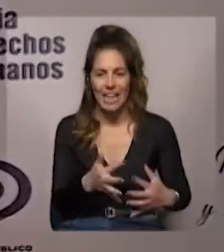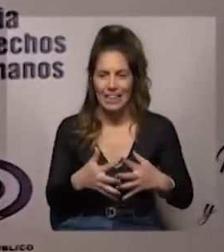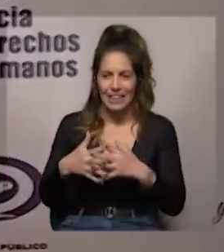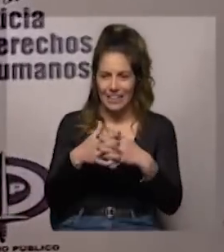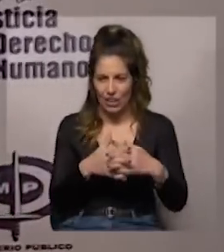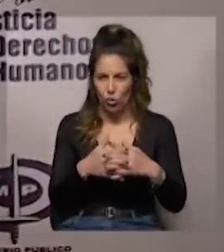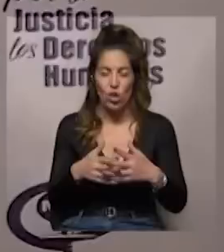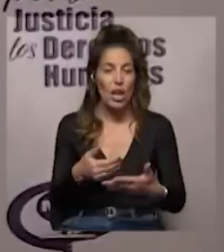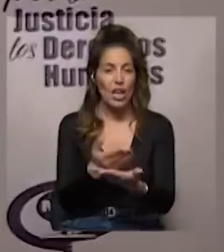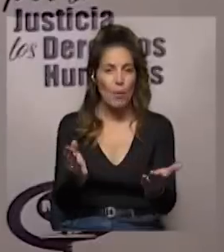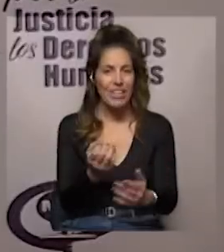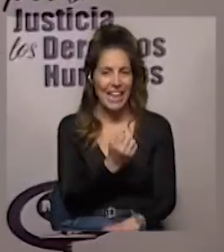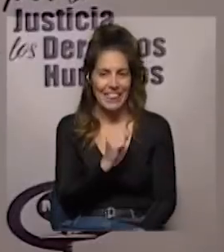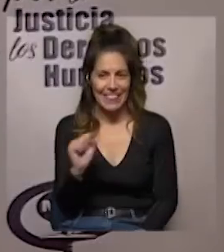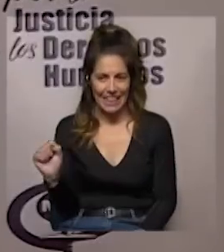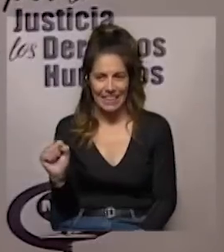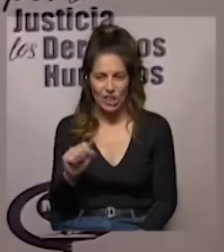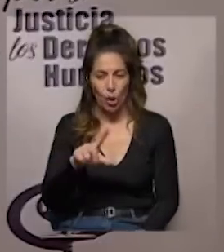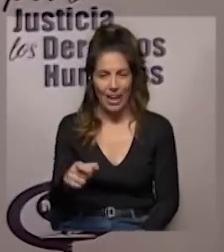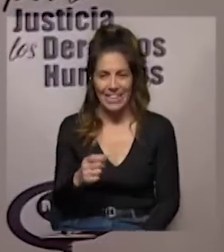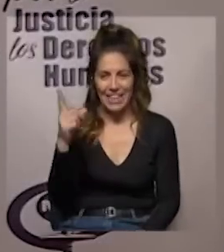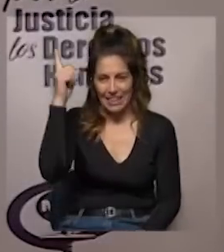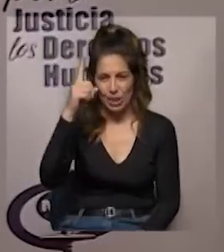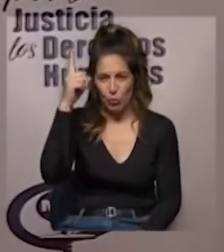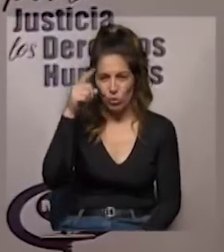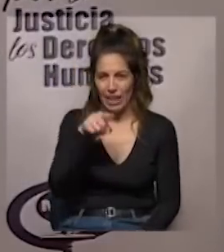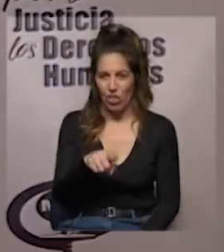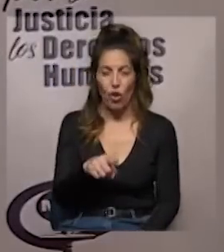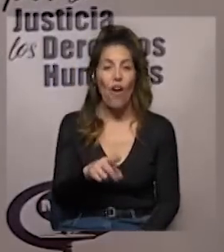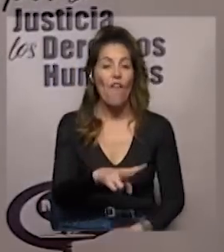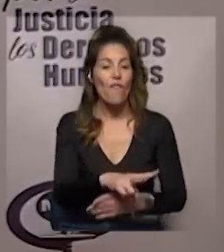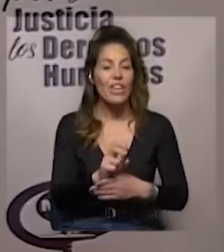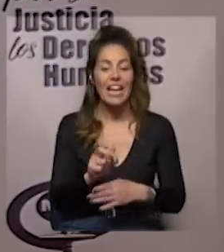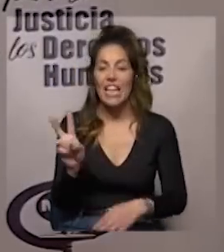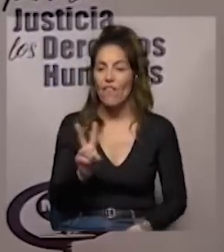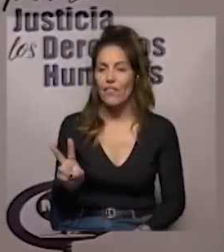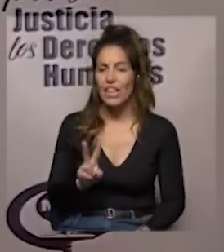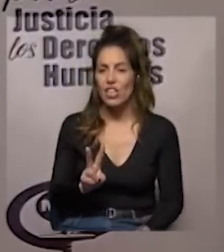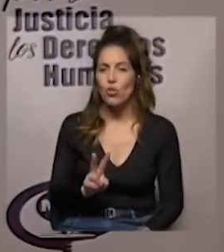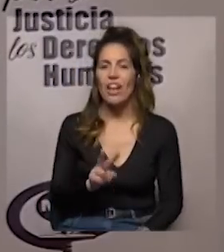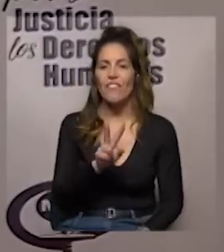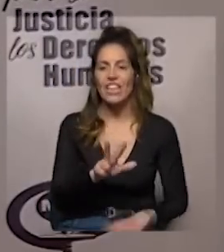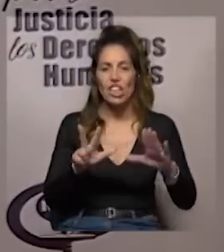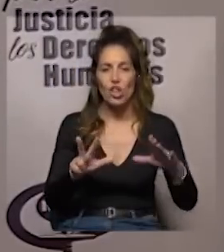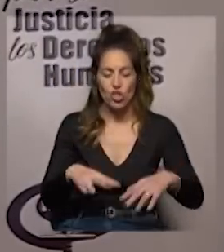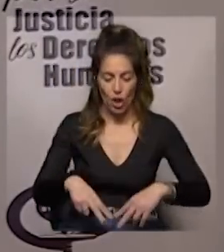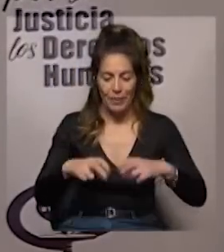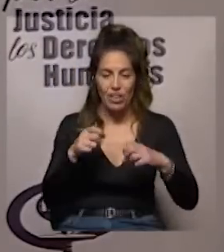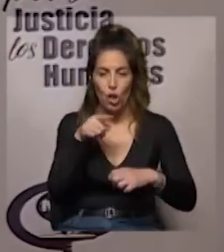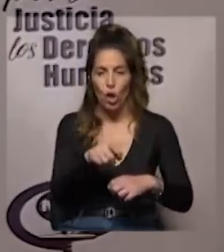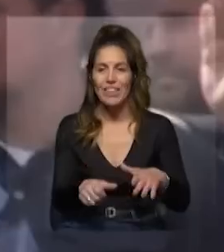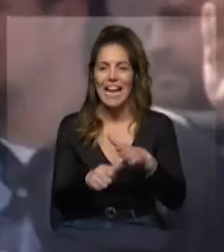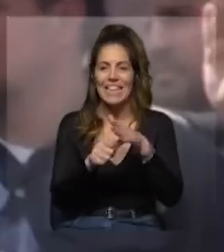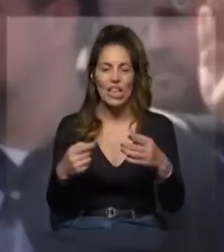que revela delitos perpetrados por el exdiputado Juan guaidó la fiscalía venezolana abrió ya 28 causas contra el líder